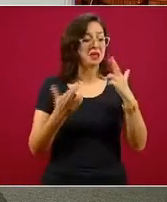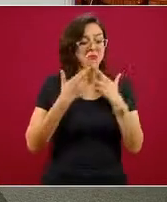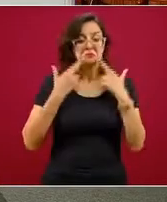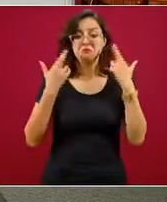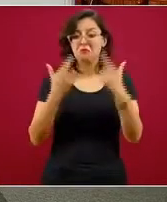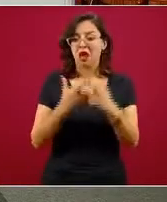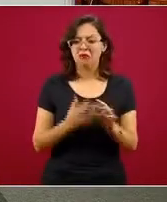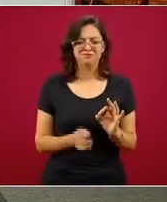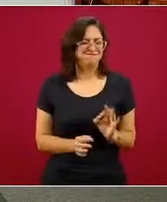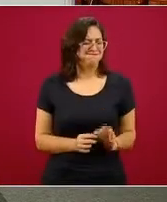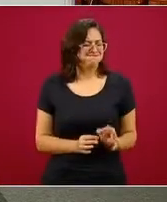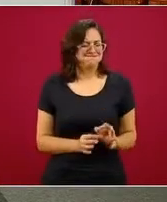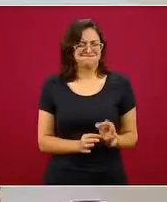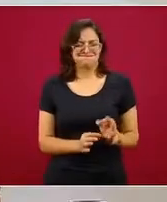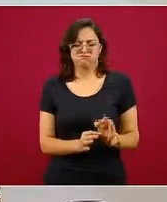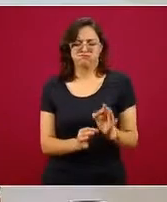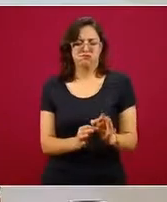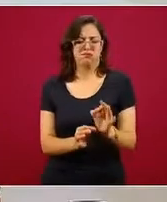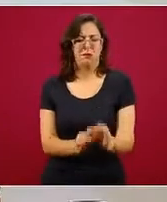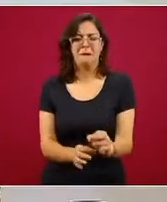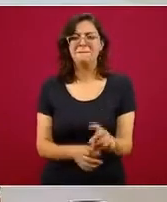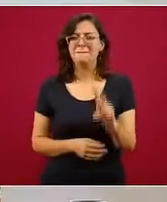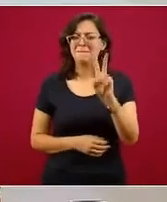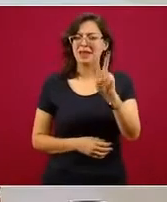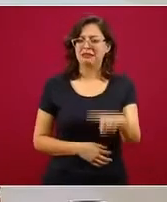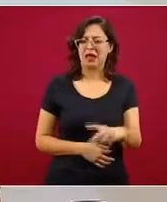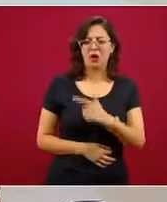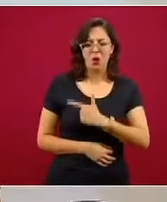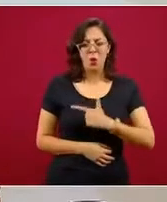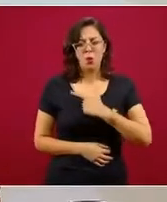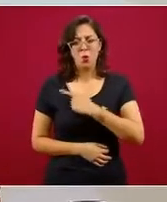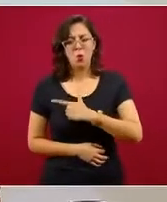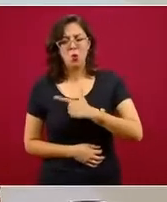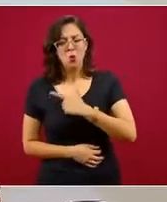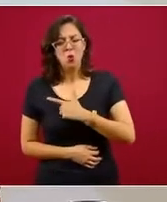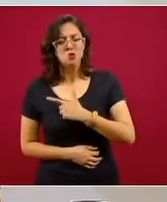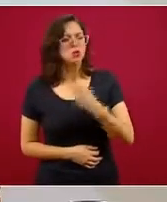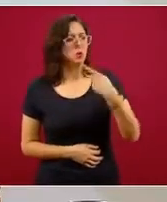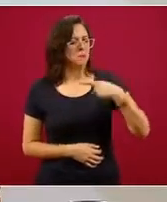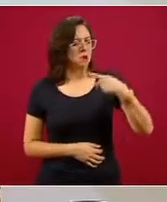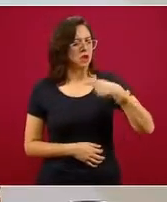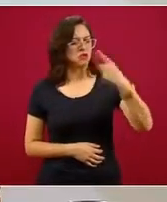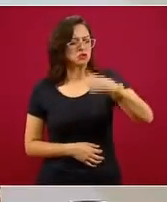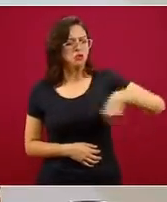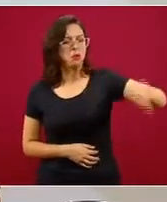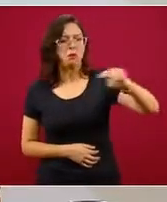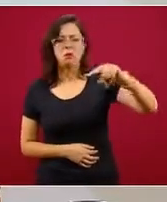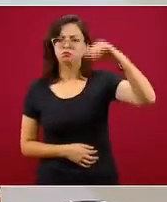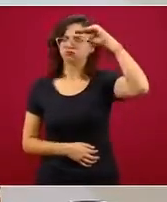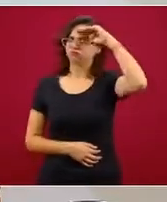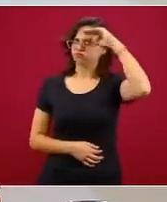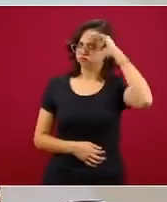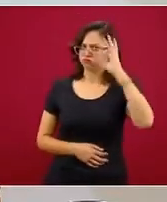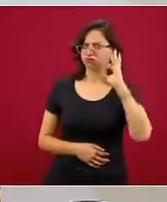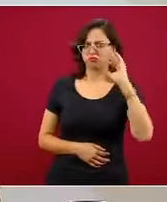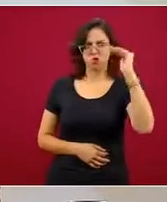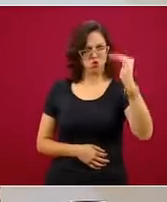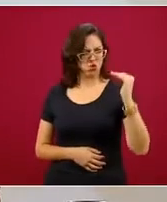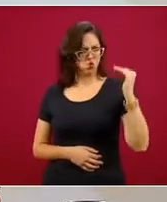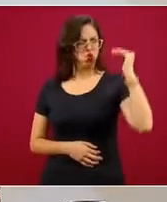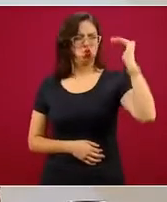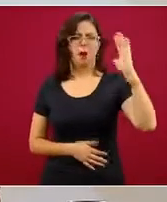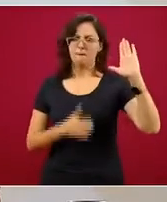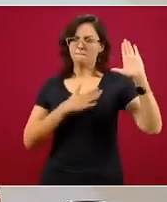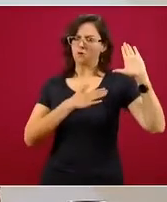como suele ser. Siempre es un gran gusto escuchar gente pensante, gente comprometida y además con un sentido grande